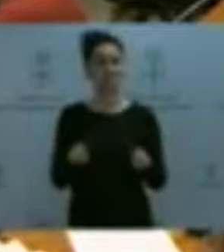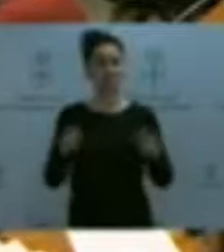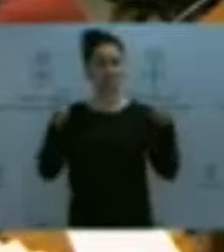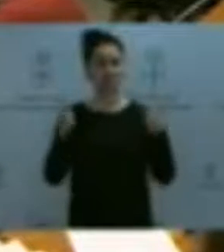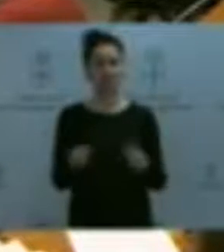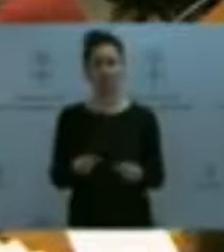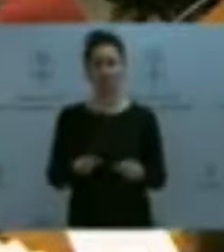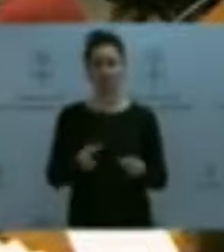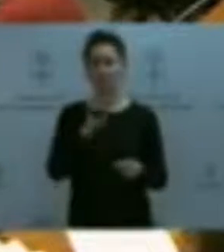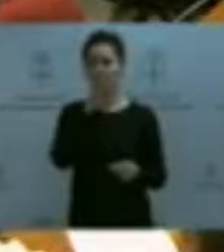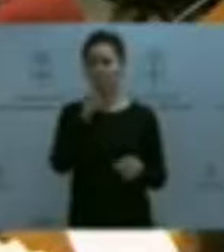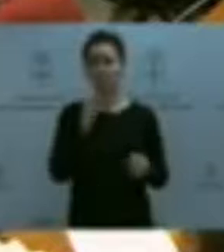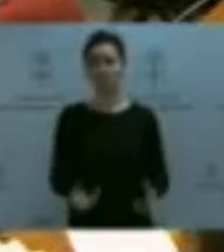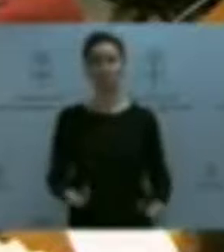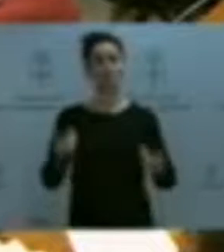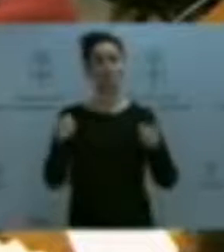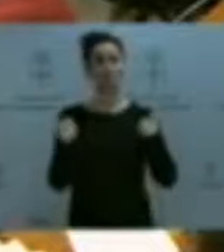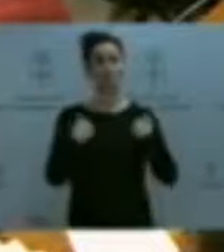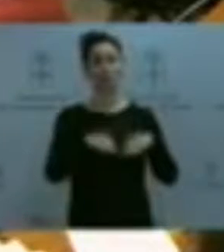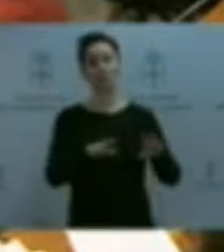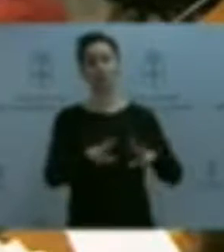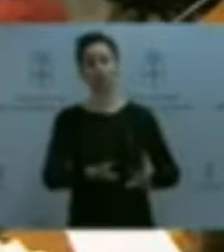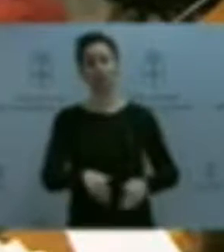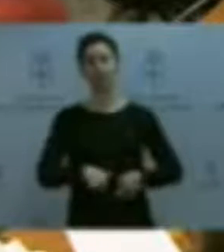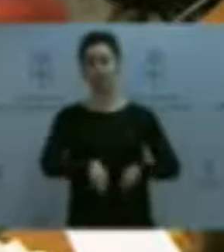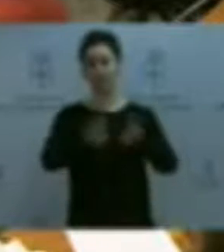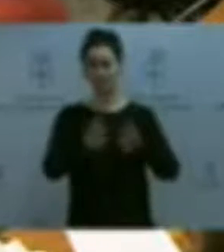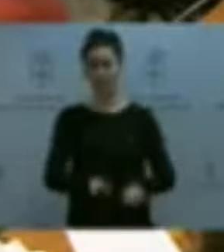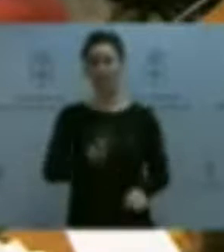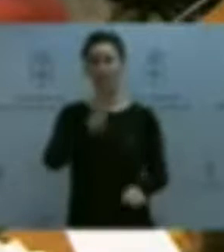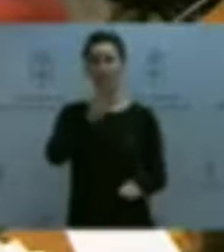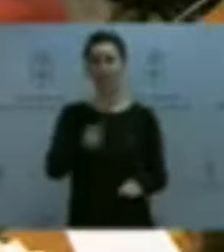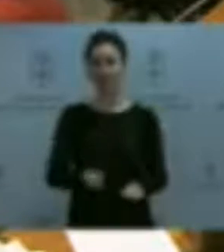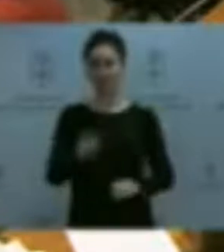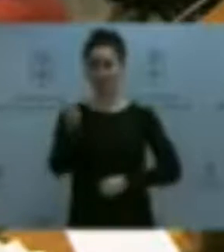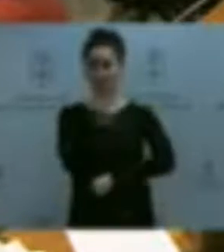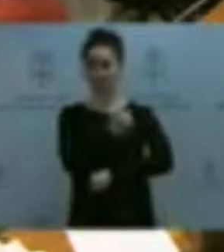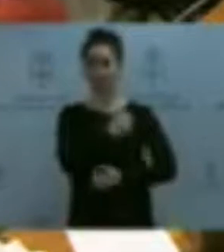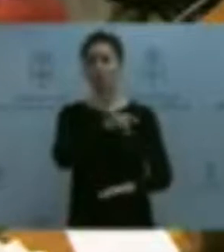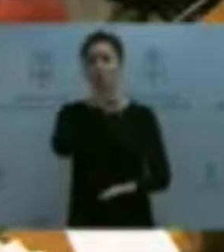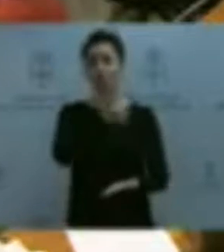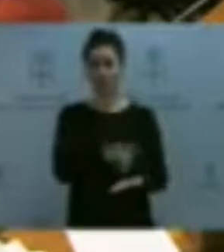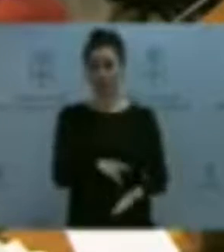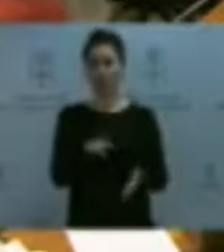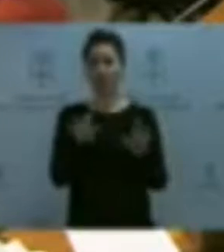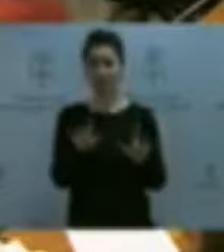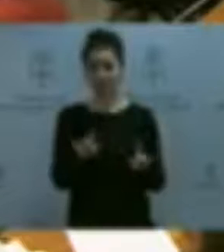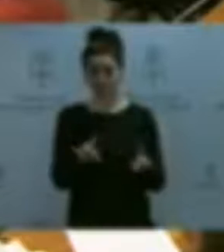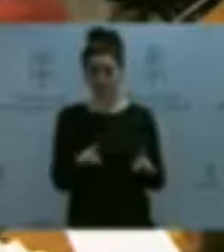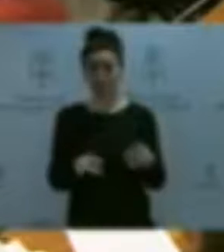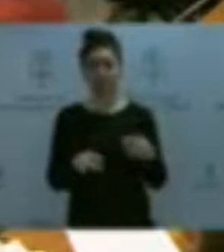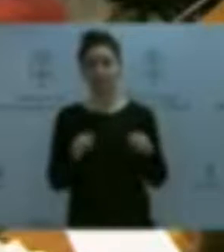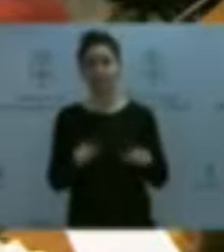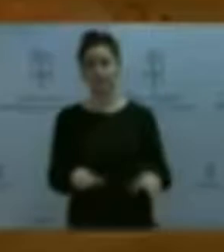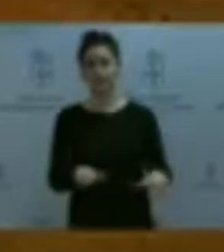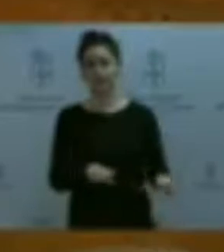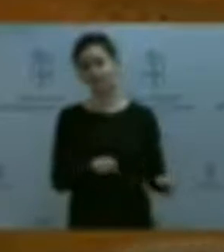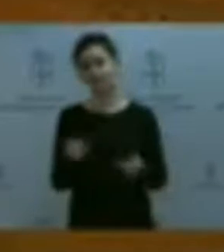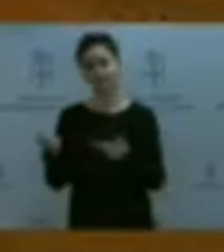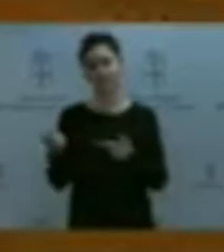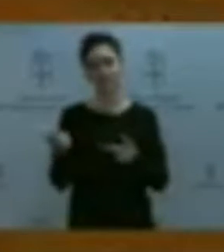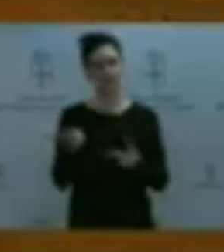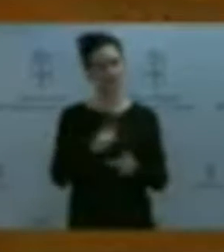el 31 de diciembre cuando se desafectaron los terrenos, ni tenía que venir usted. Se lo dije a otra vez a